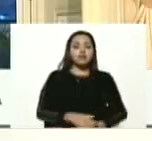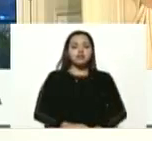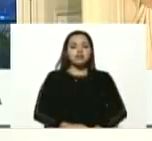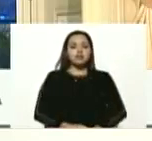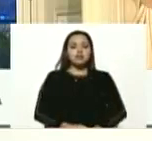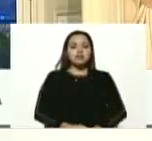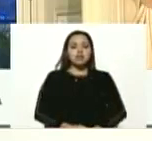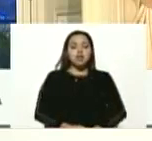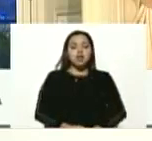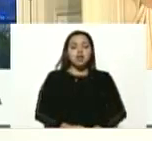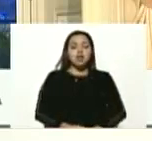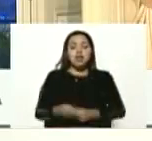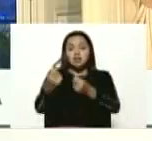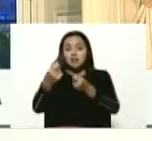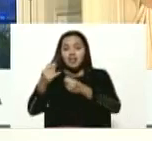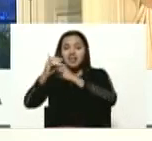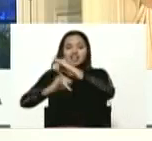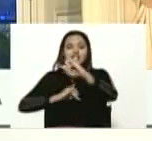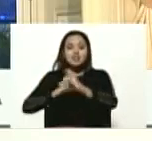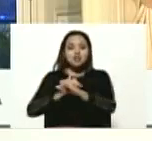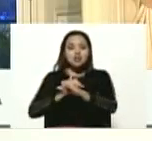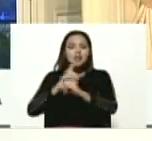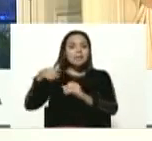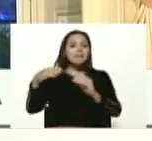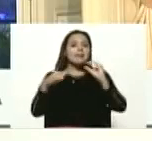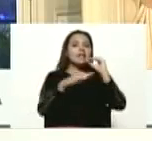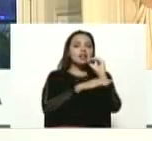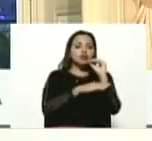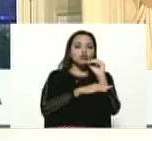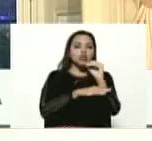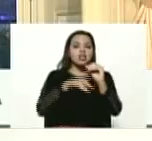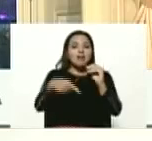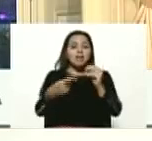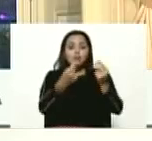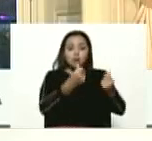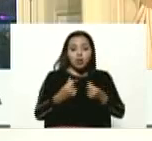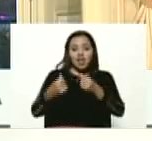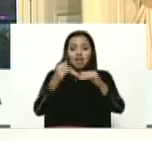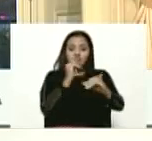las monedas internacionales, el petro, las criptomonedas,